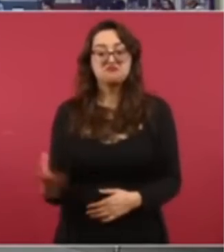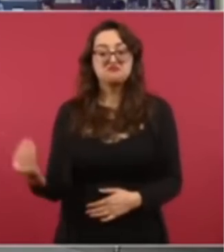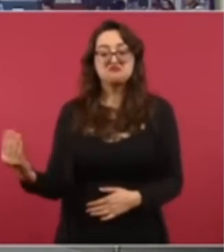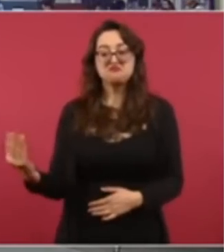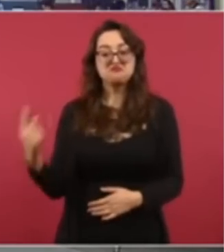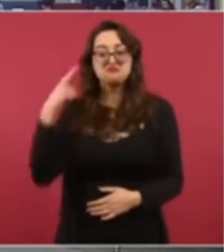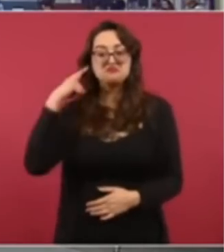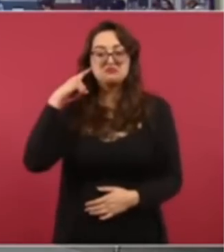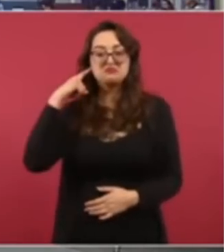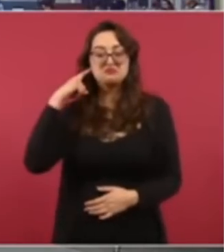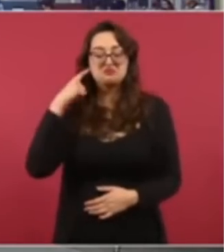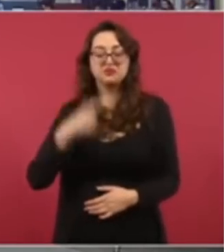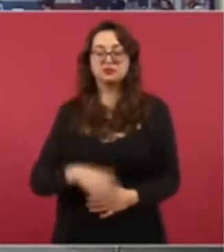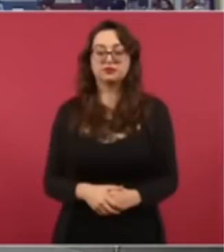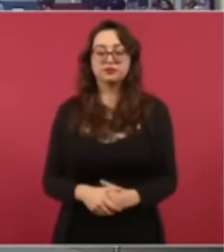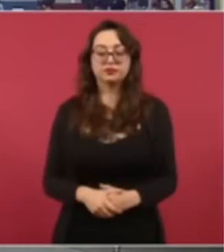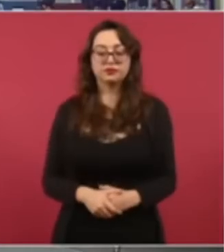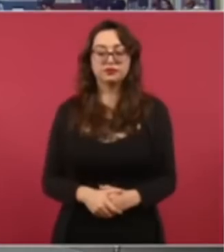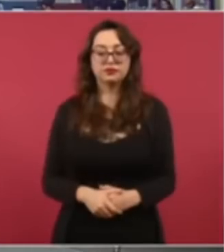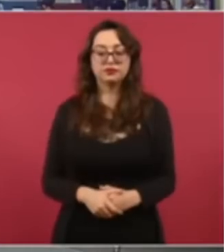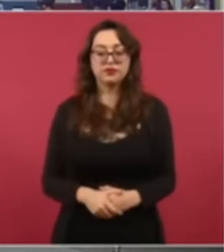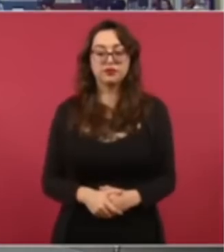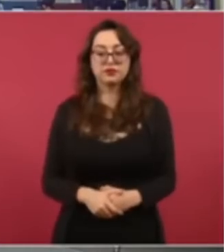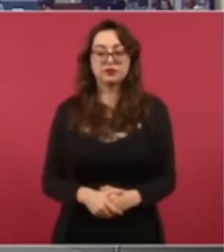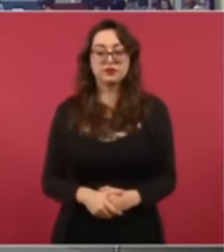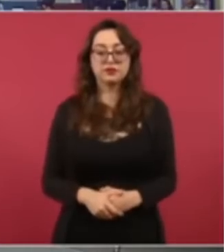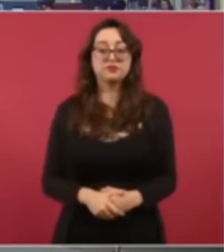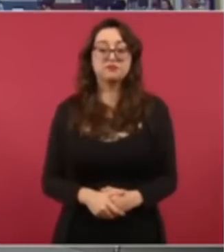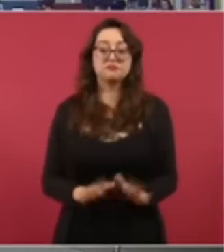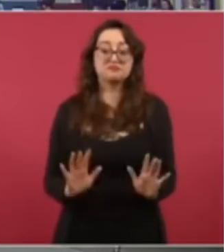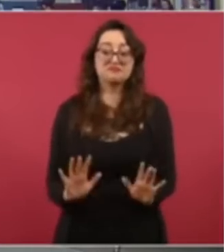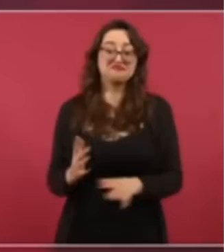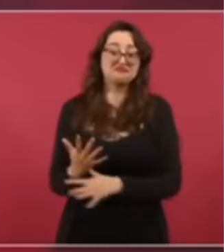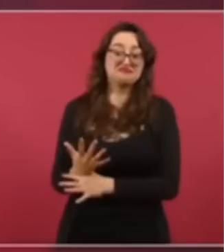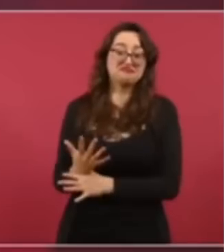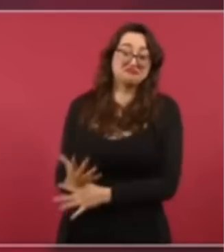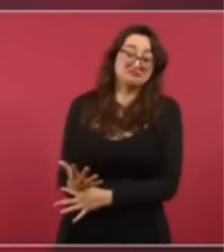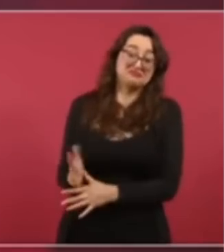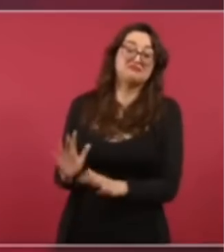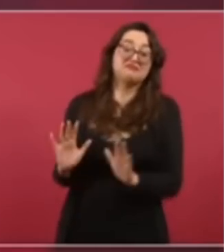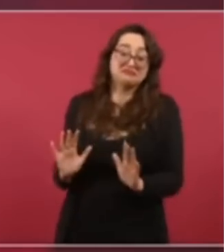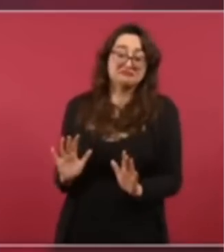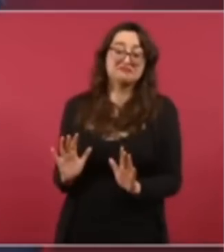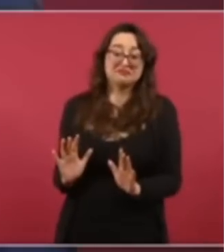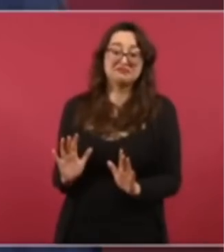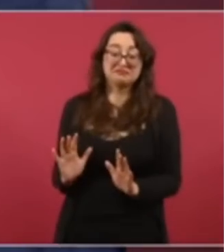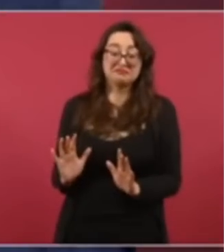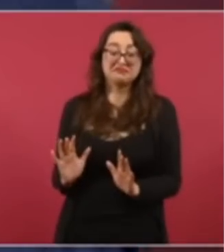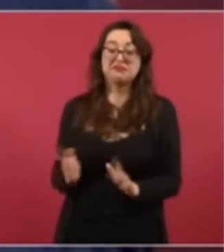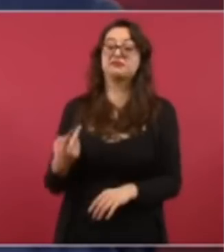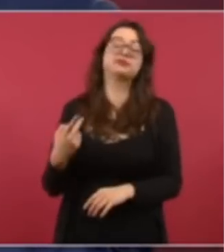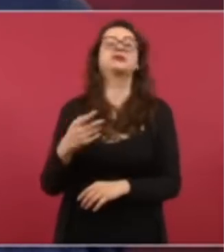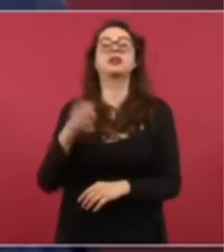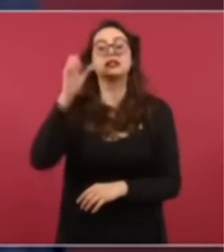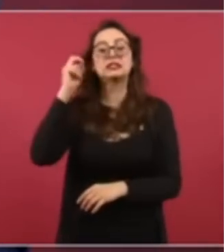fentanilo, es lo que declaró. Sí, fue lo que declaró, y que no tienen ellos nada que ver. Estamos buscando la forma